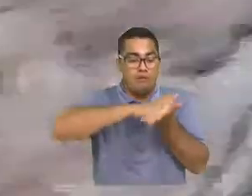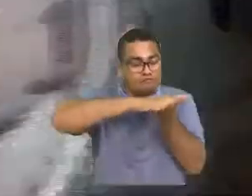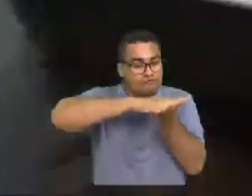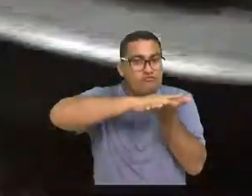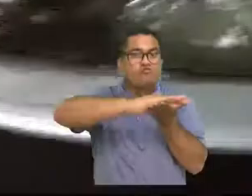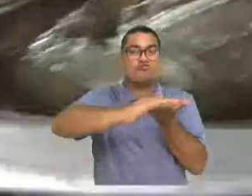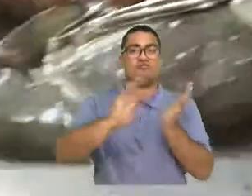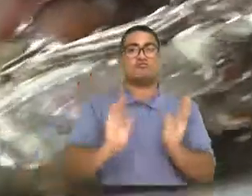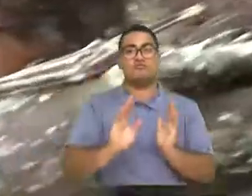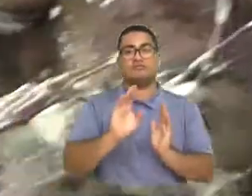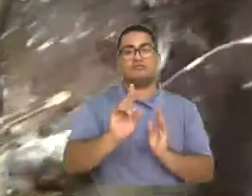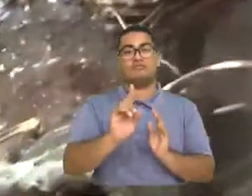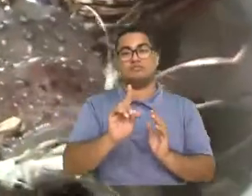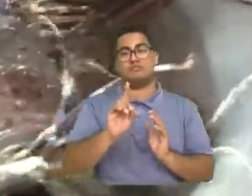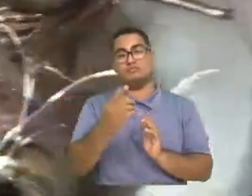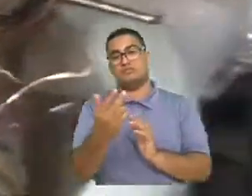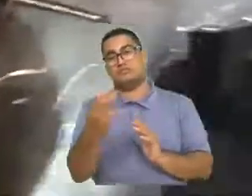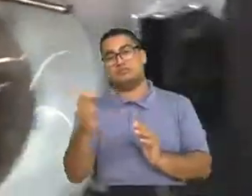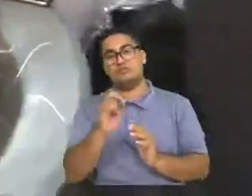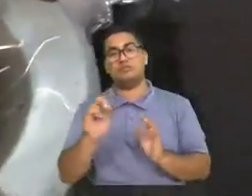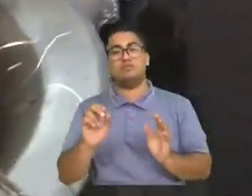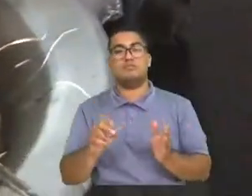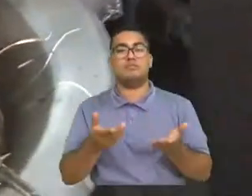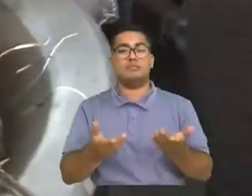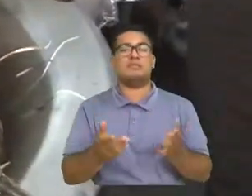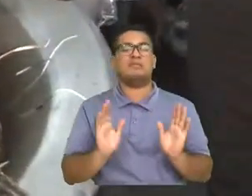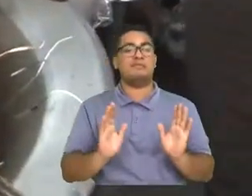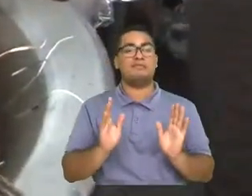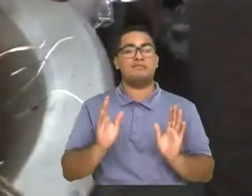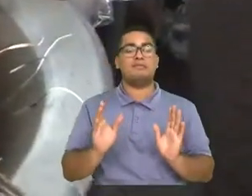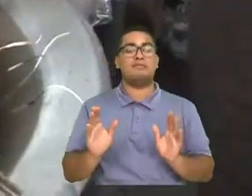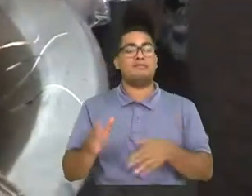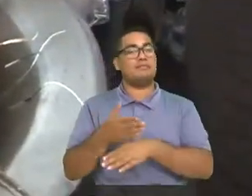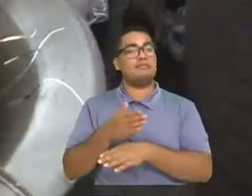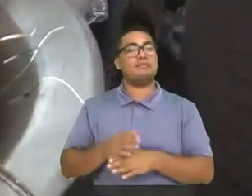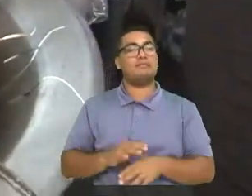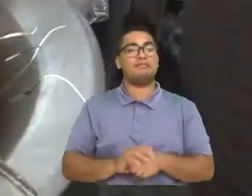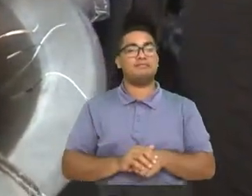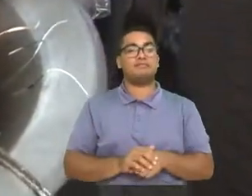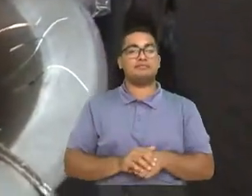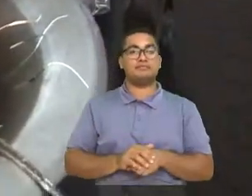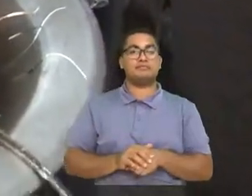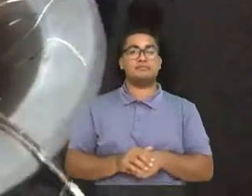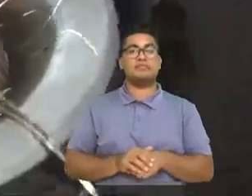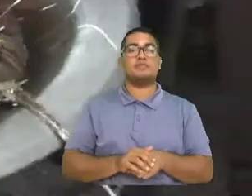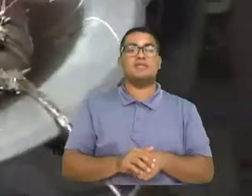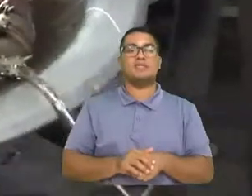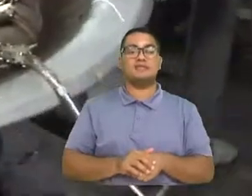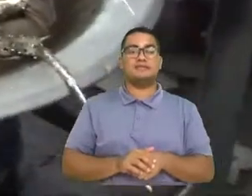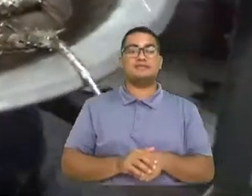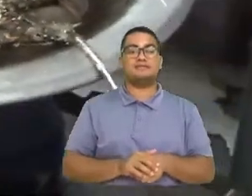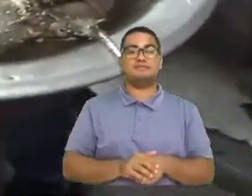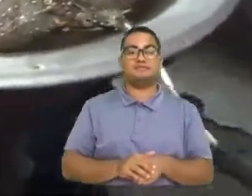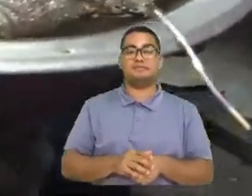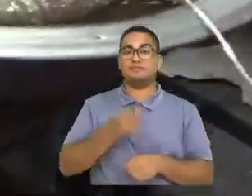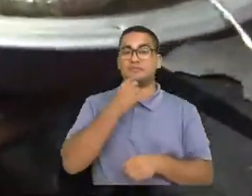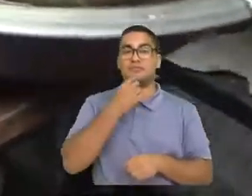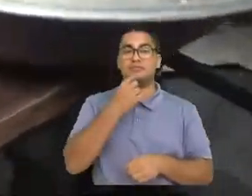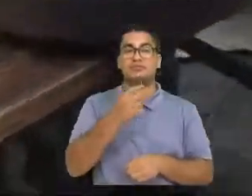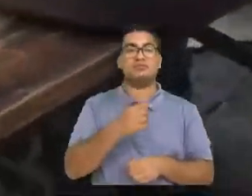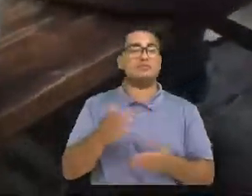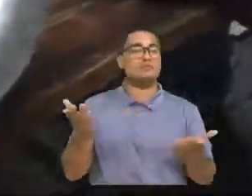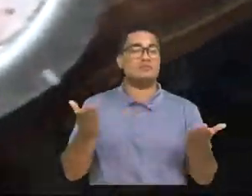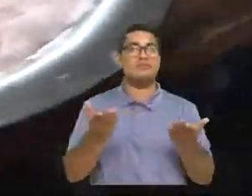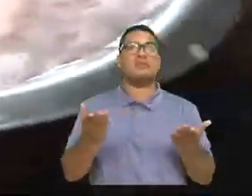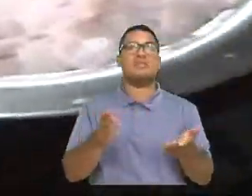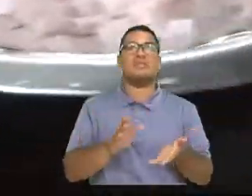pargo. Sí. ¿Y allá las jaibas? Sí, la jaiba está 50 córdoba la libra. Siempre se ha mantenido el precio de la